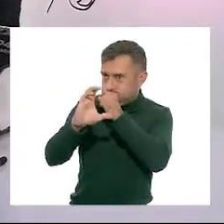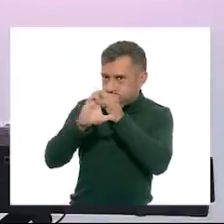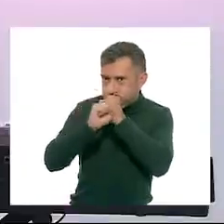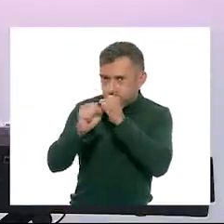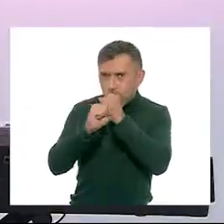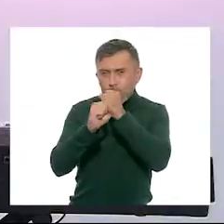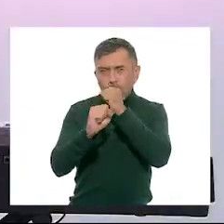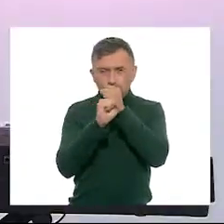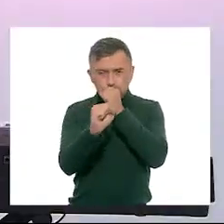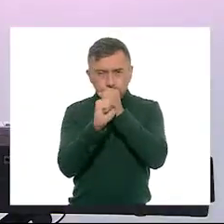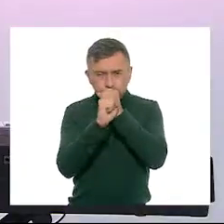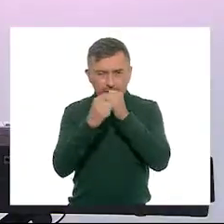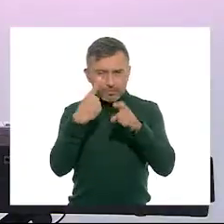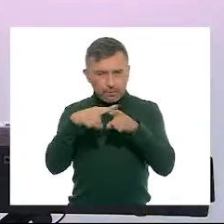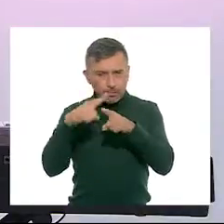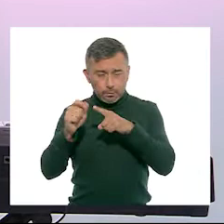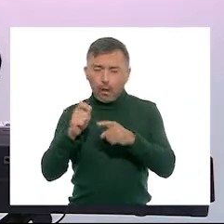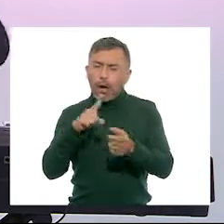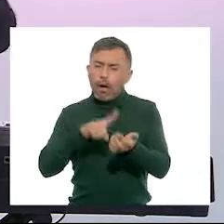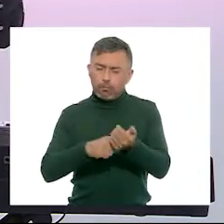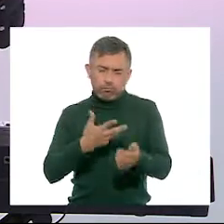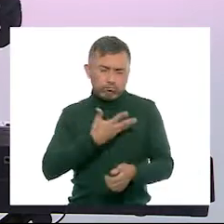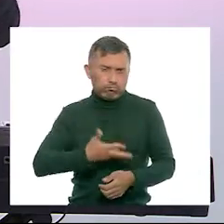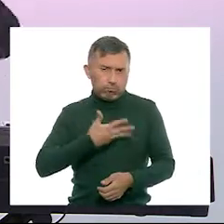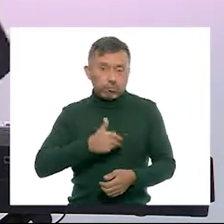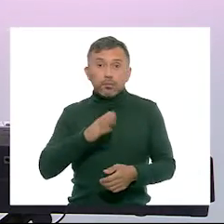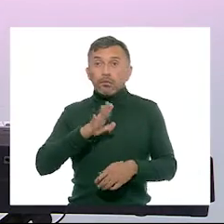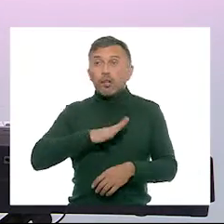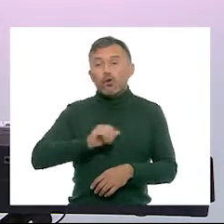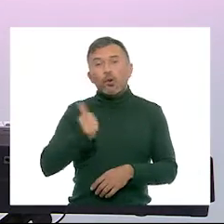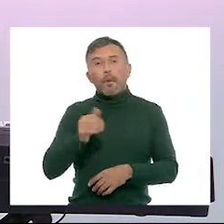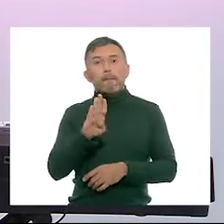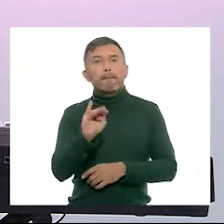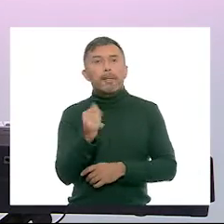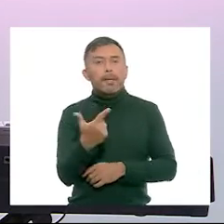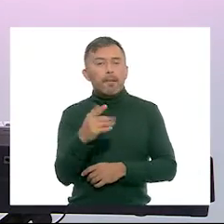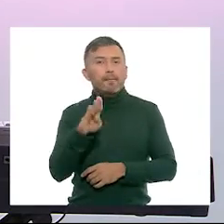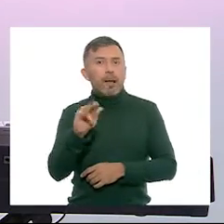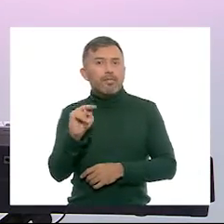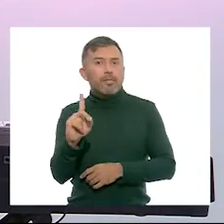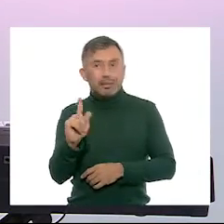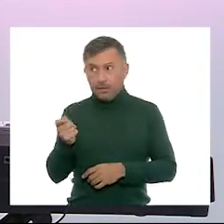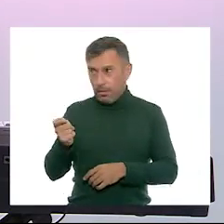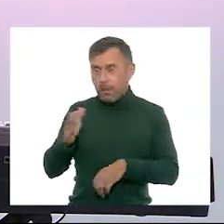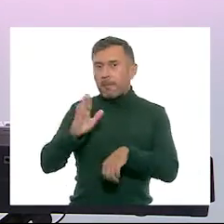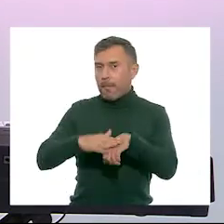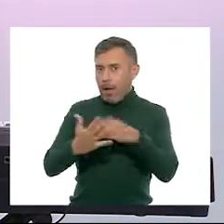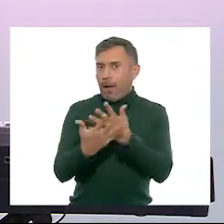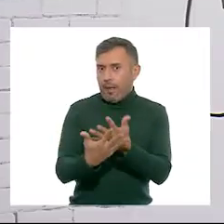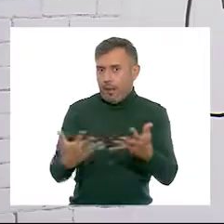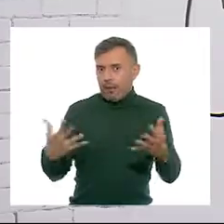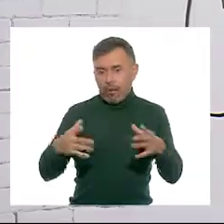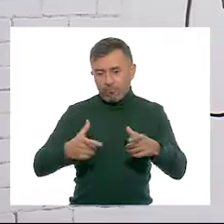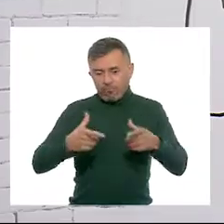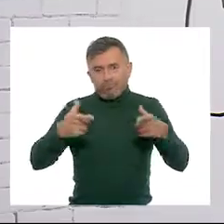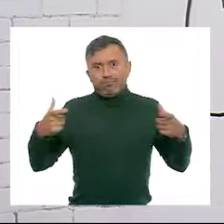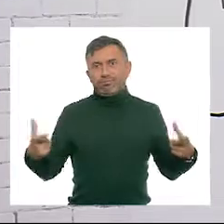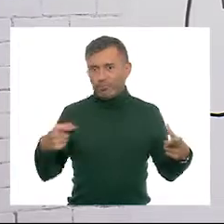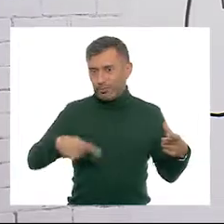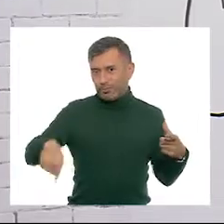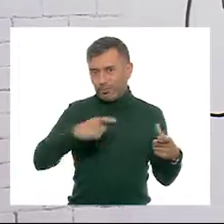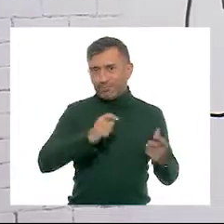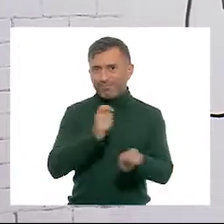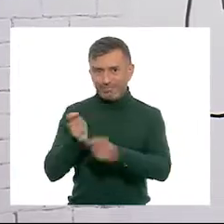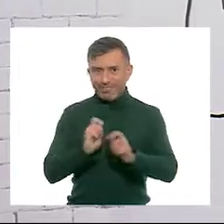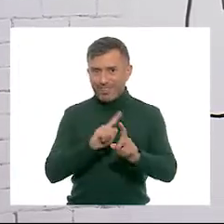Trompetas, saxofones. Es un estilo muy, muy rico. Y las big bands. Por supuesto, que ya son orquestas ya más grandotas del puro jazz. Pues qué maravilla.